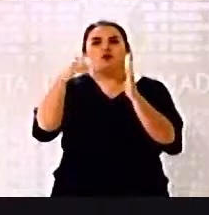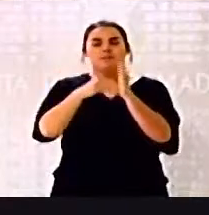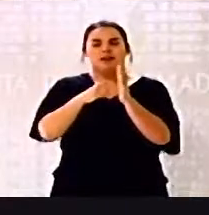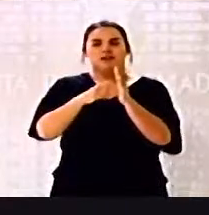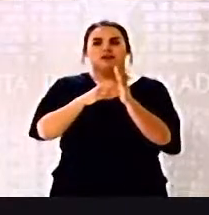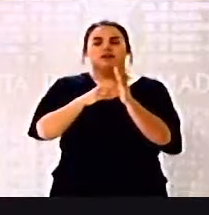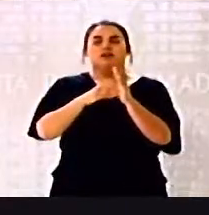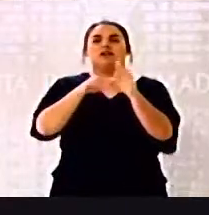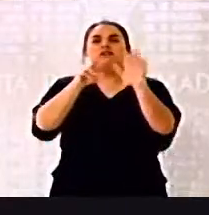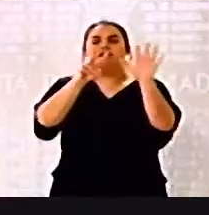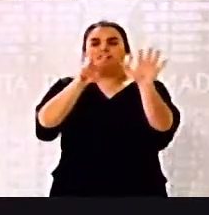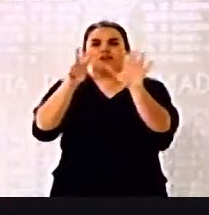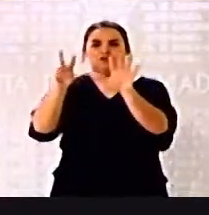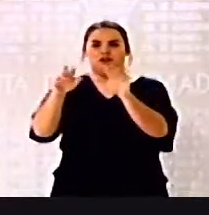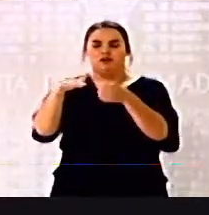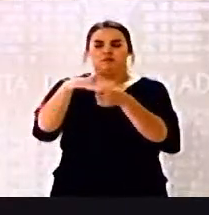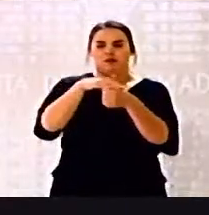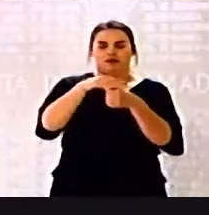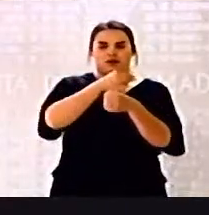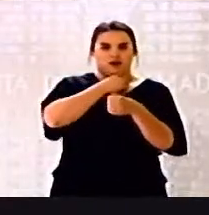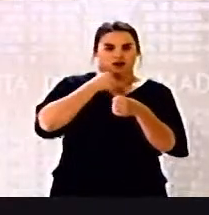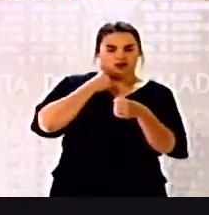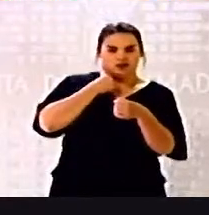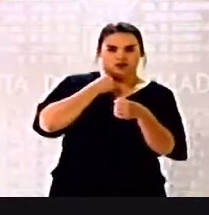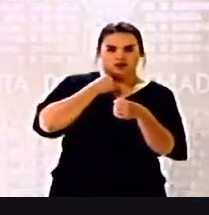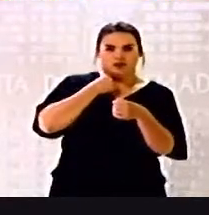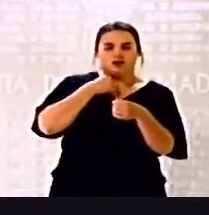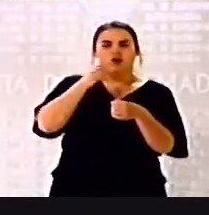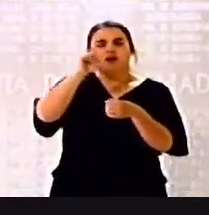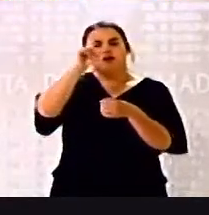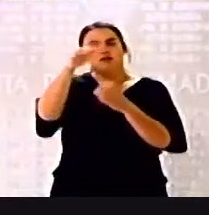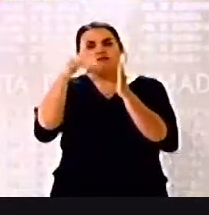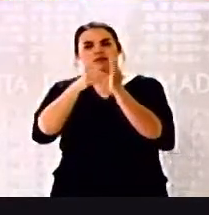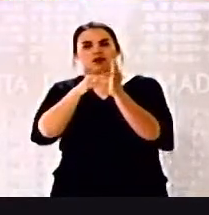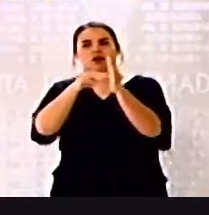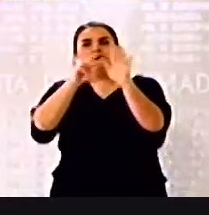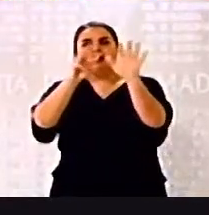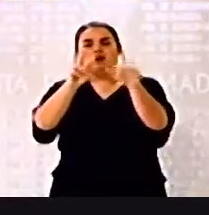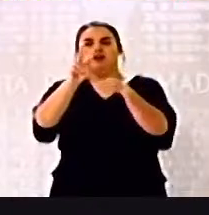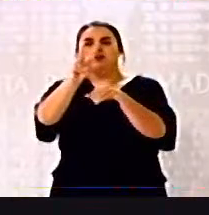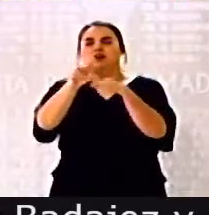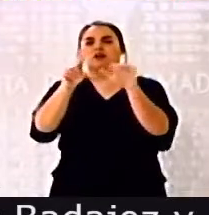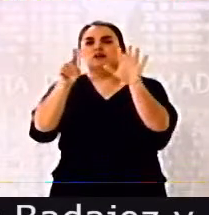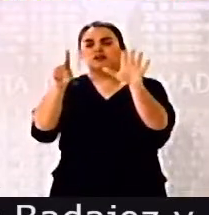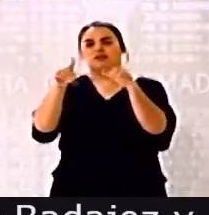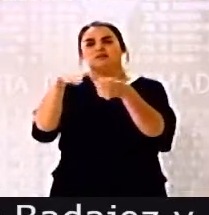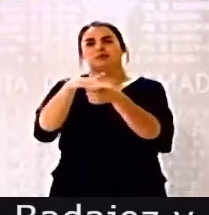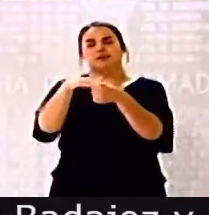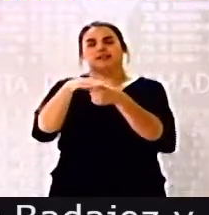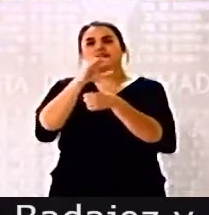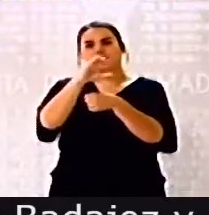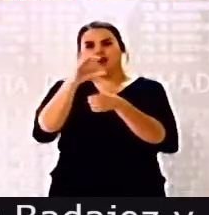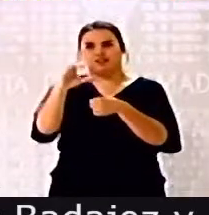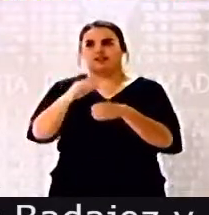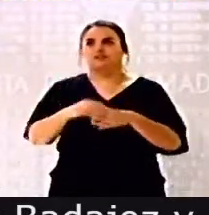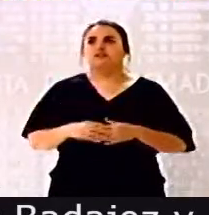2.077 en la provincia de Badajoz y 1.826 en la provincia de Cáceres,